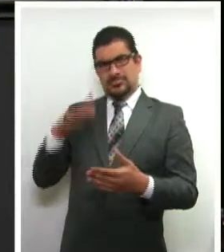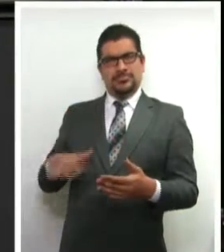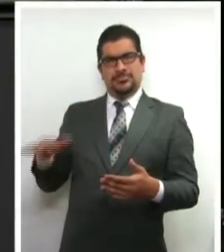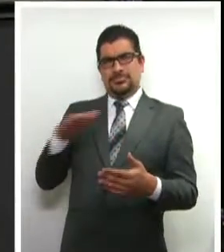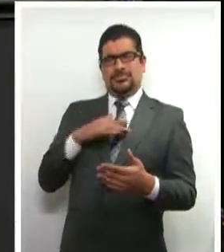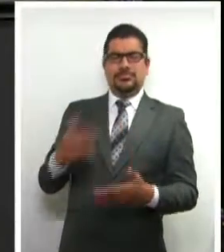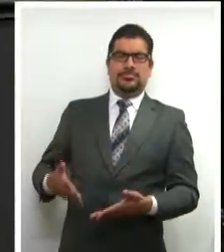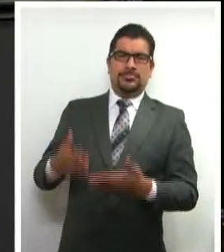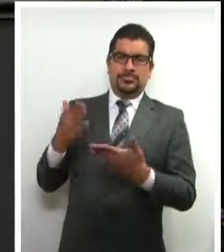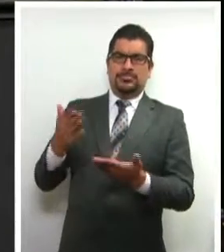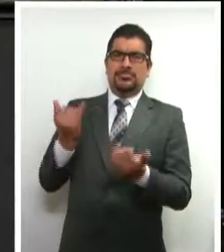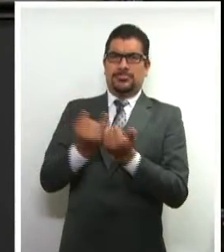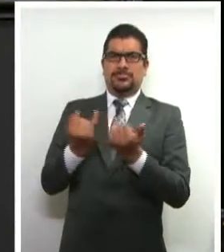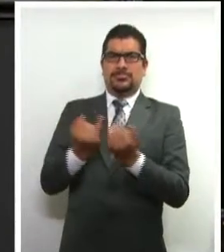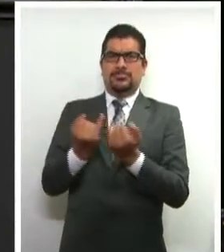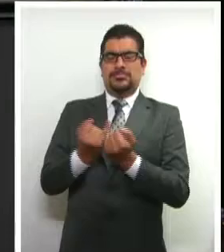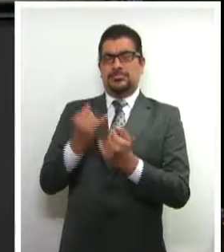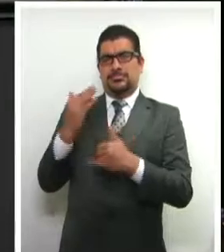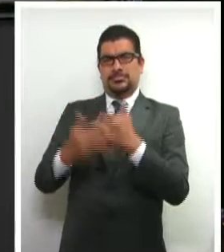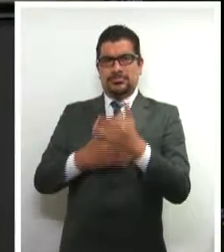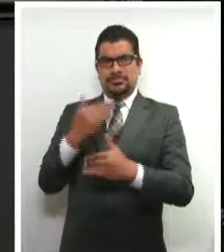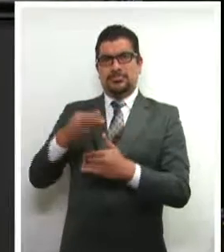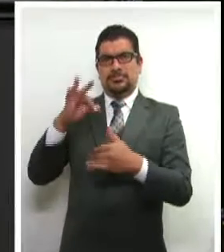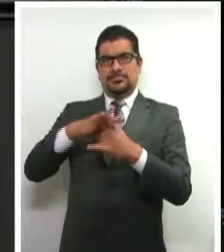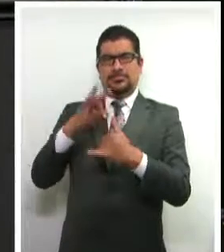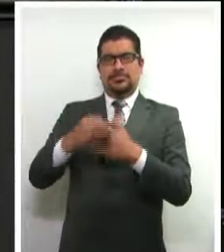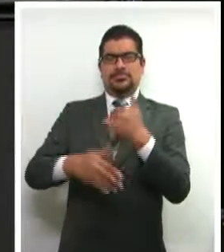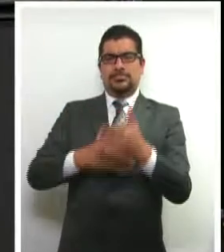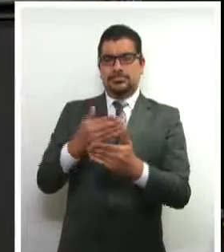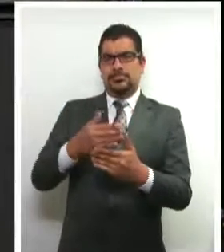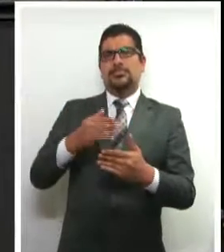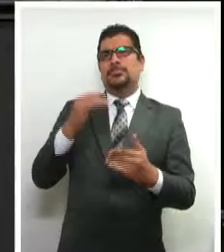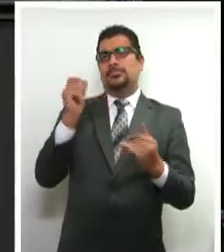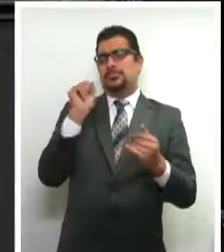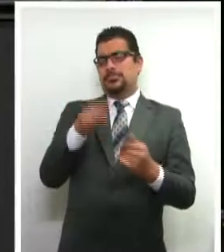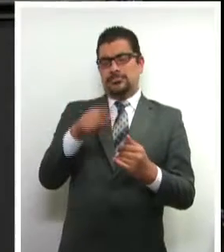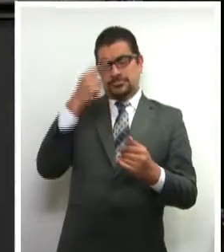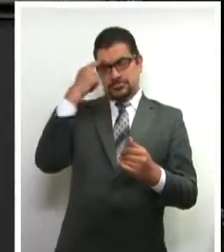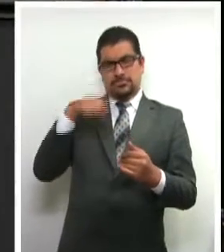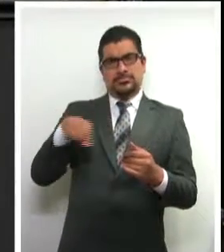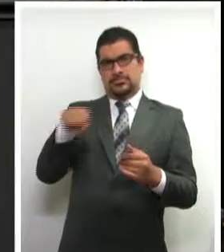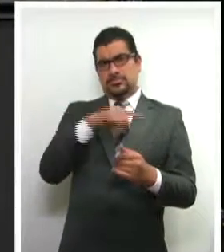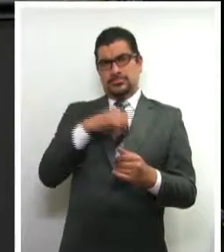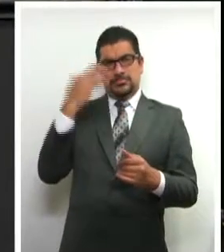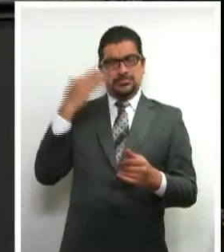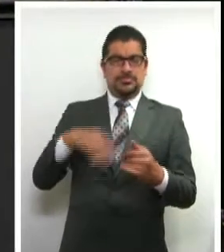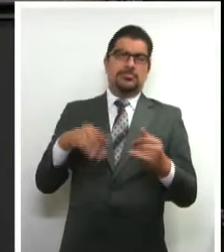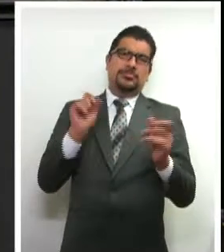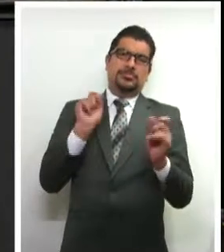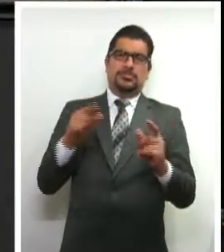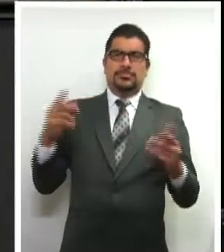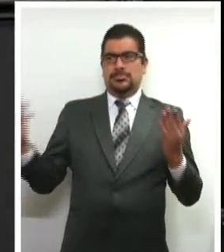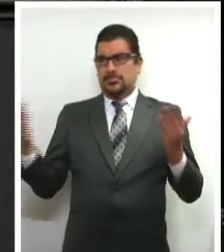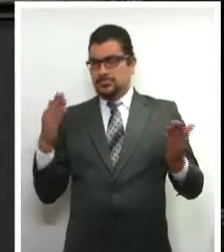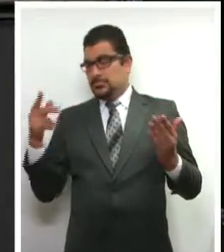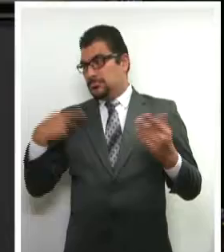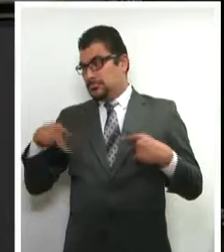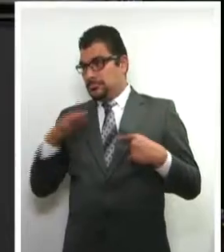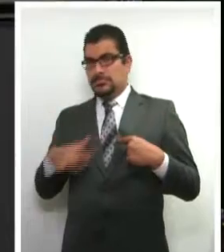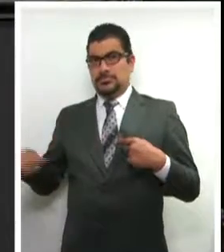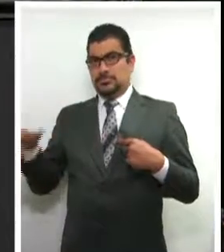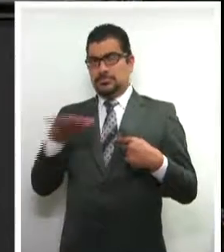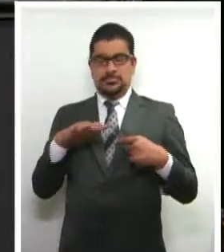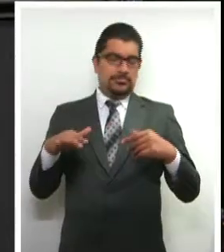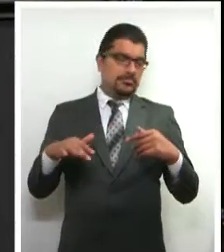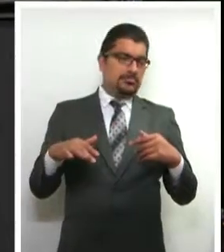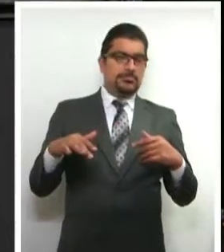así como en lo relativo a los procesos electorales, y constituyeron la instancia de mediación entre los habitantes de la ciudad